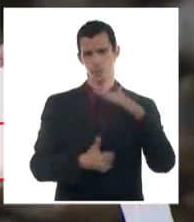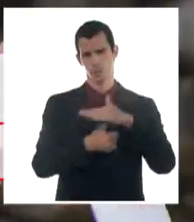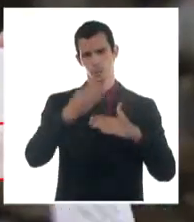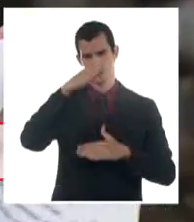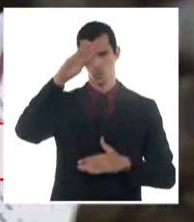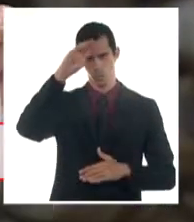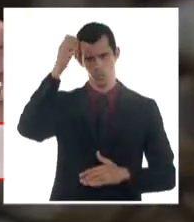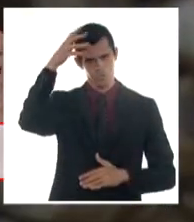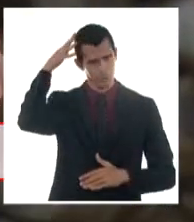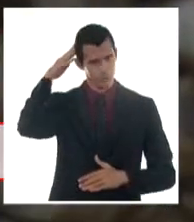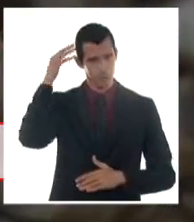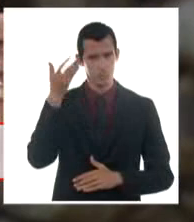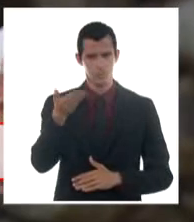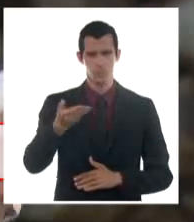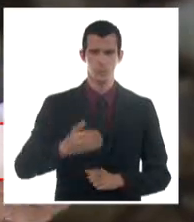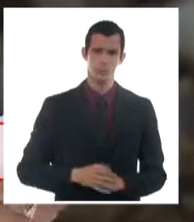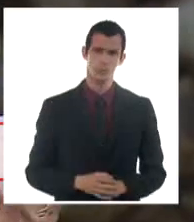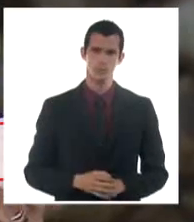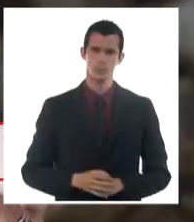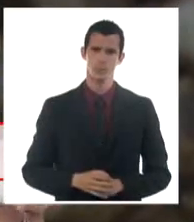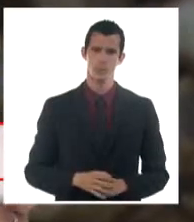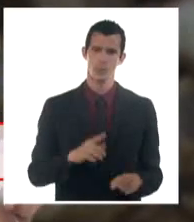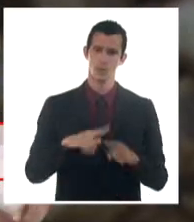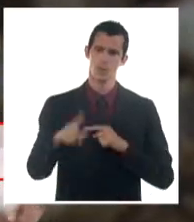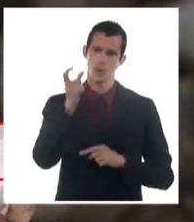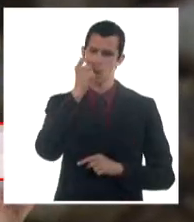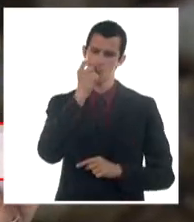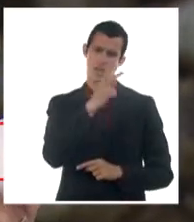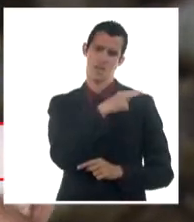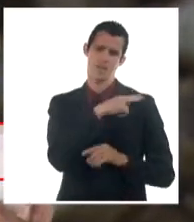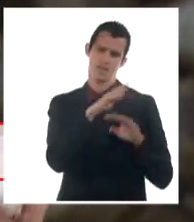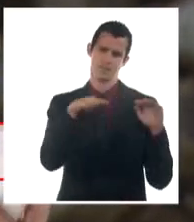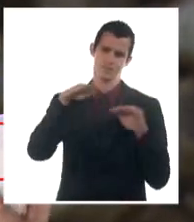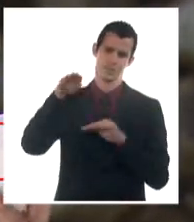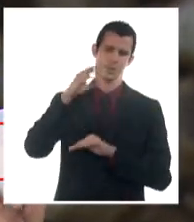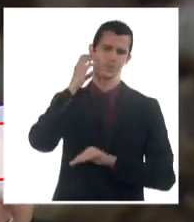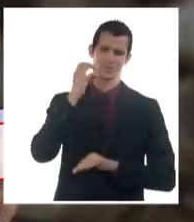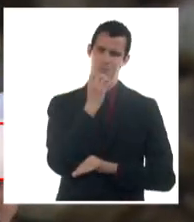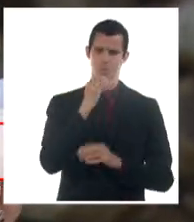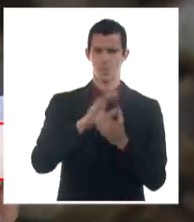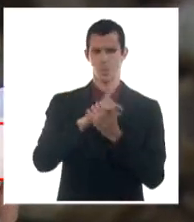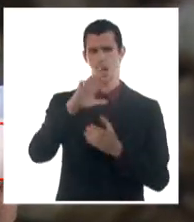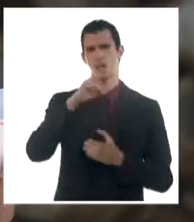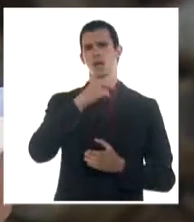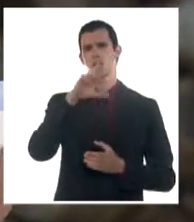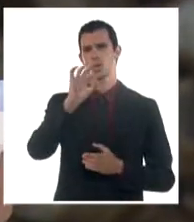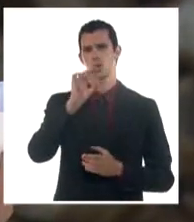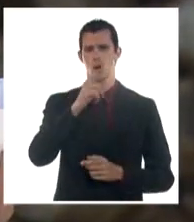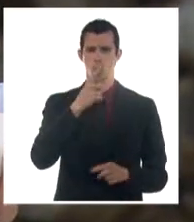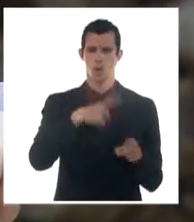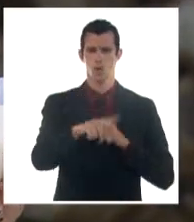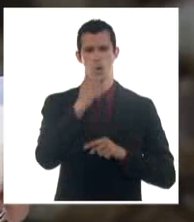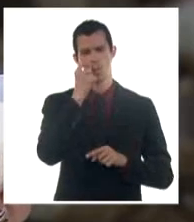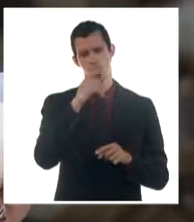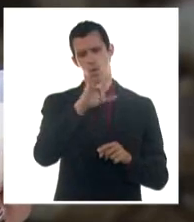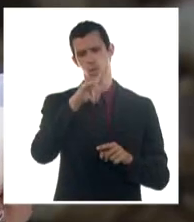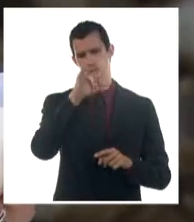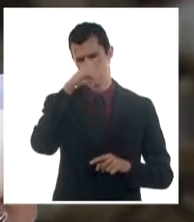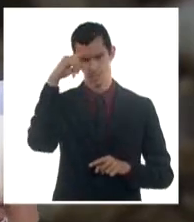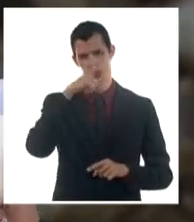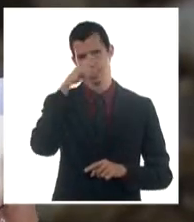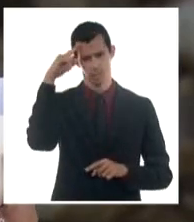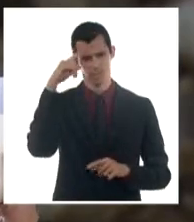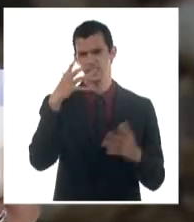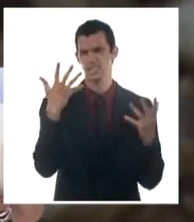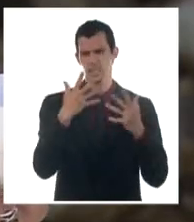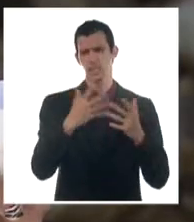del Buró Político, Manuel Marrero Cruz, primer ministro de la República de Cuba. Ulises Guilarte de Nacimiento, secretario